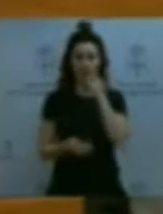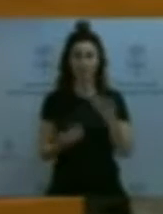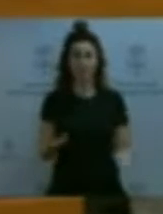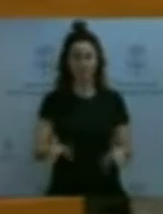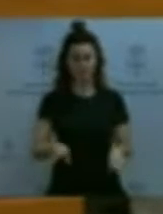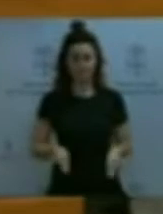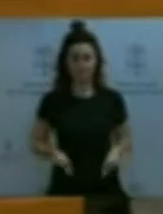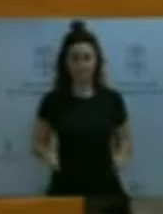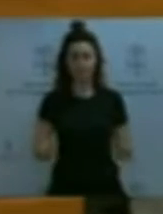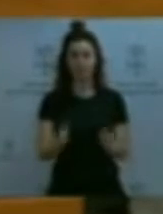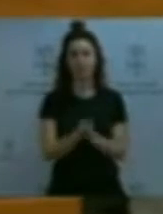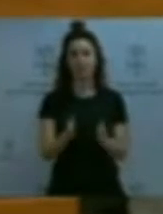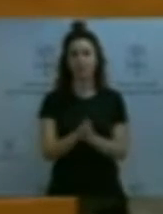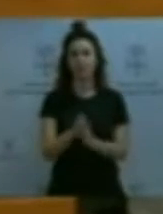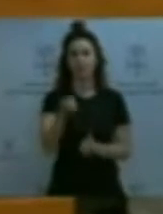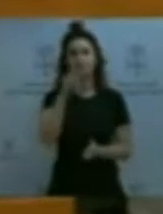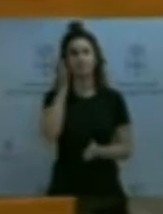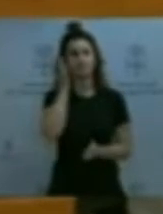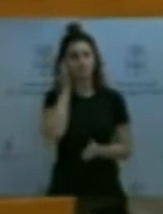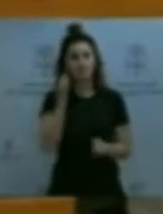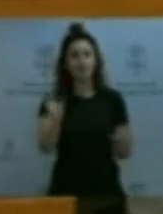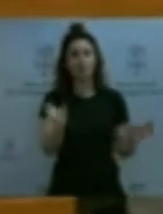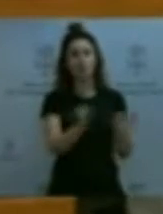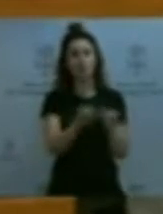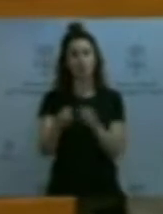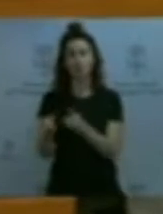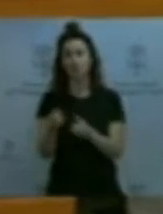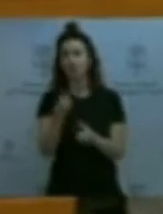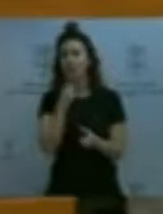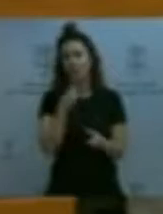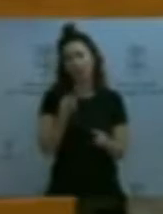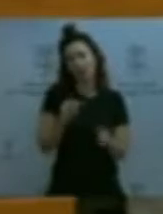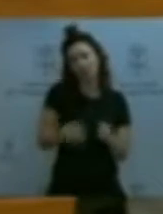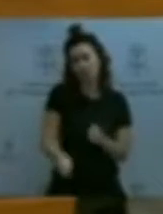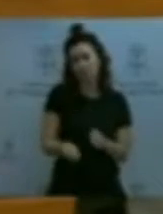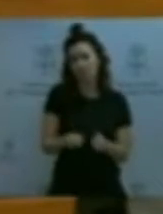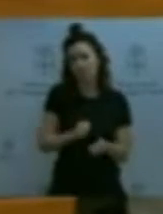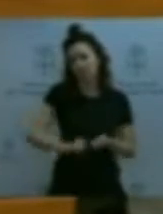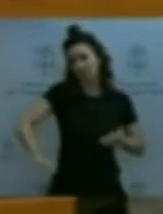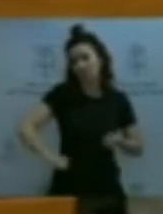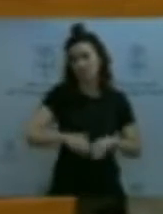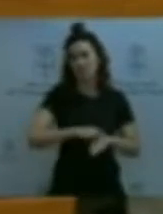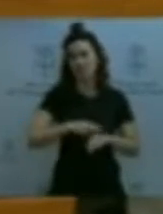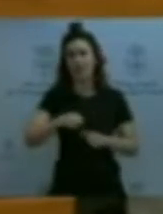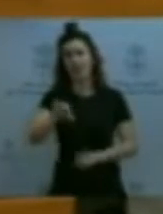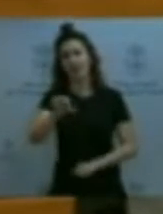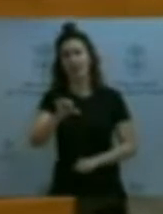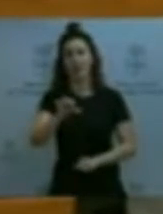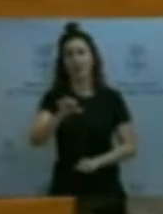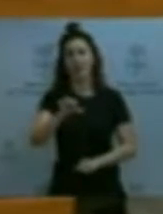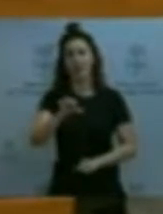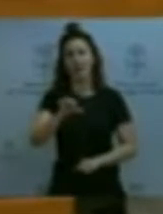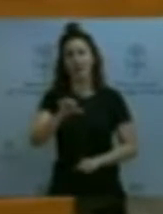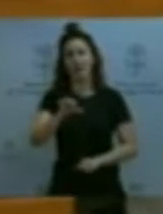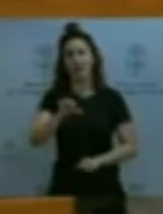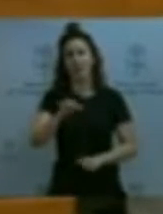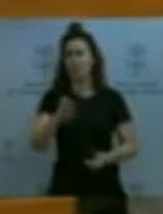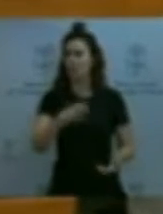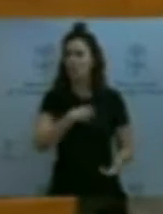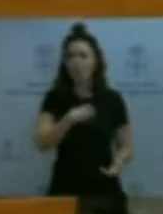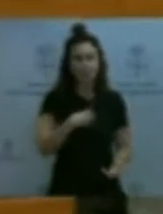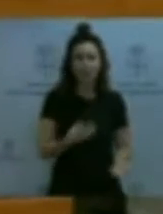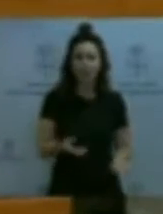señor Fernández a costa de los gijoneses demuestra poca valentía política, porque este es el asunto del que estamos hablando. En el año 2004, cuando ustedes paran